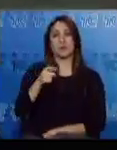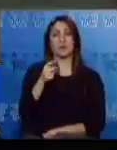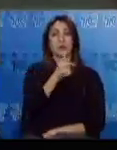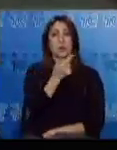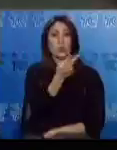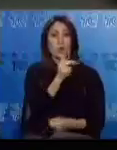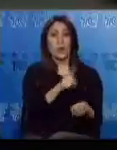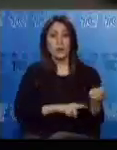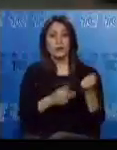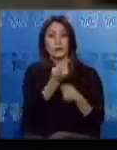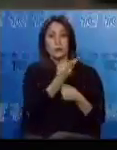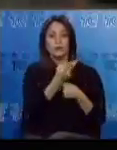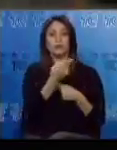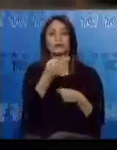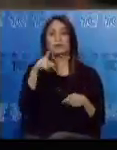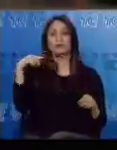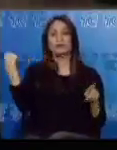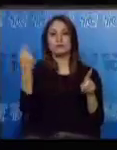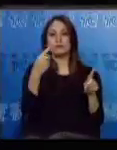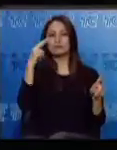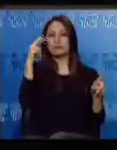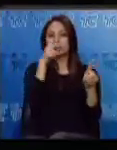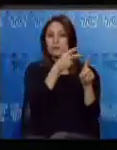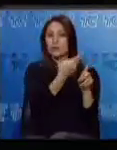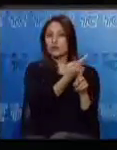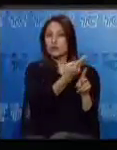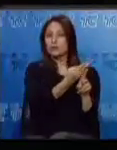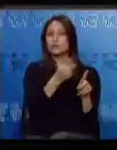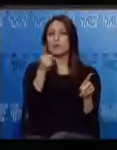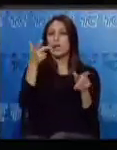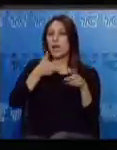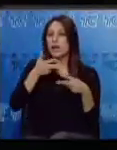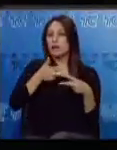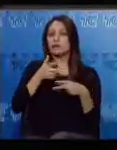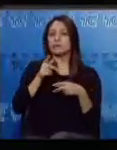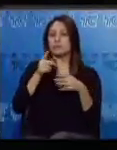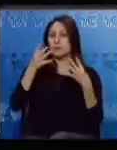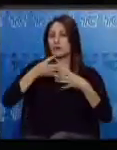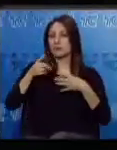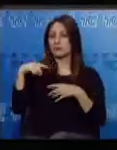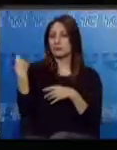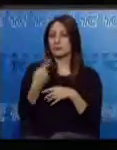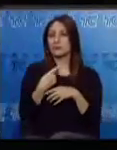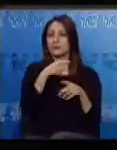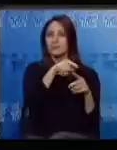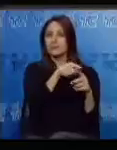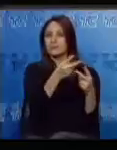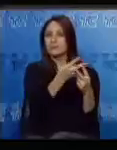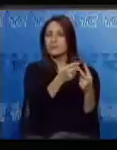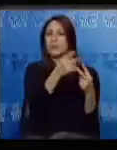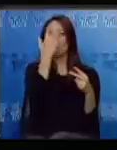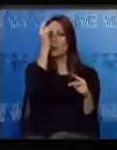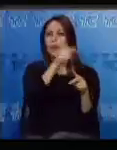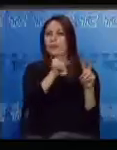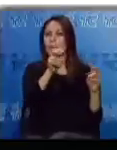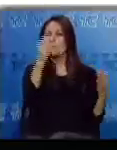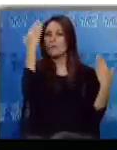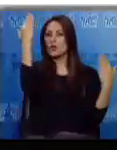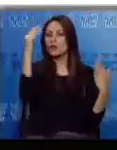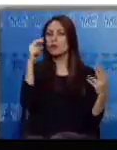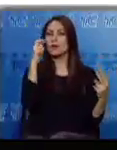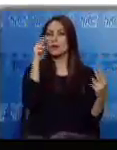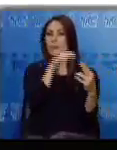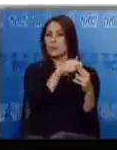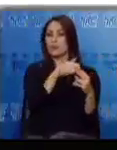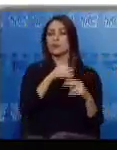Oca han estado en la mira del grupo guerrillero. Una de las motivaciones son las investigaciones que han rodeado su trayectoria política.